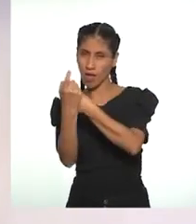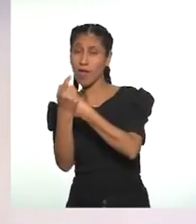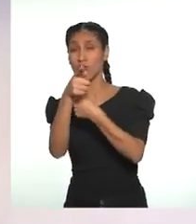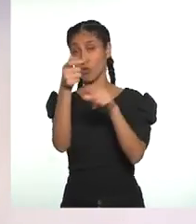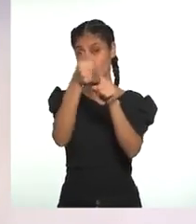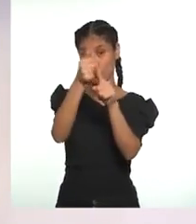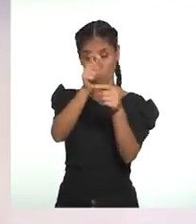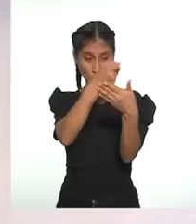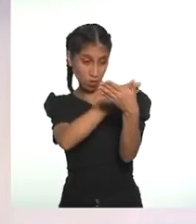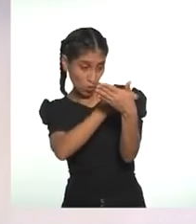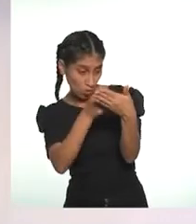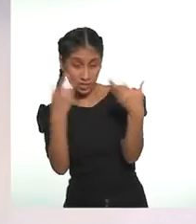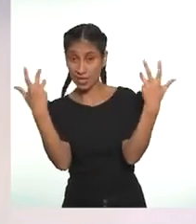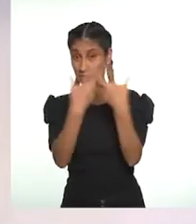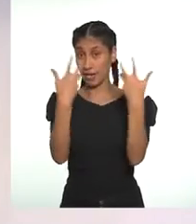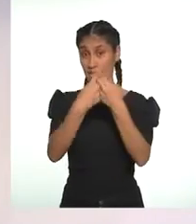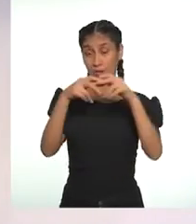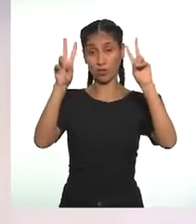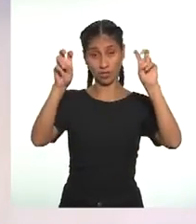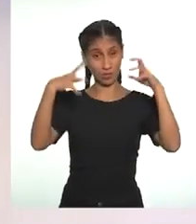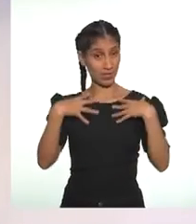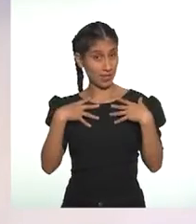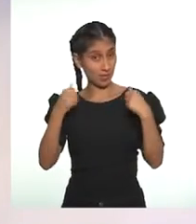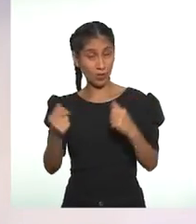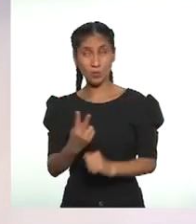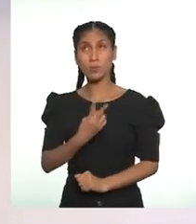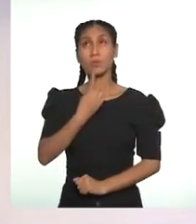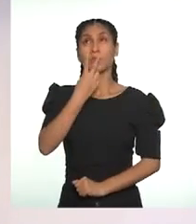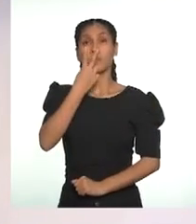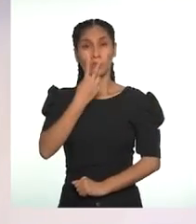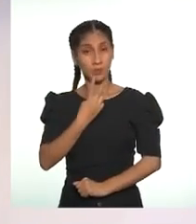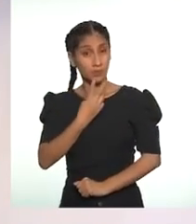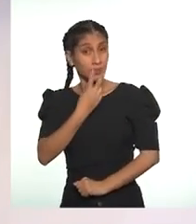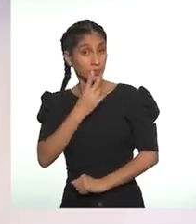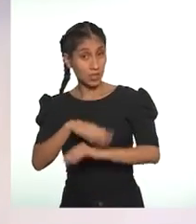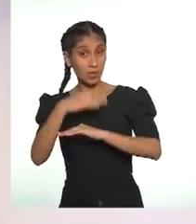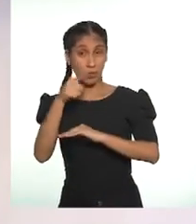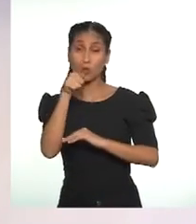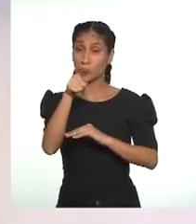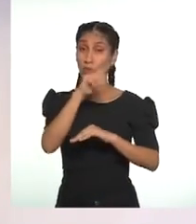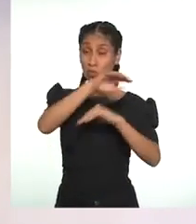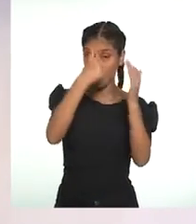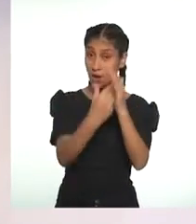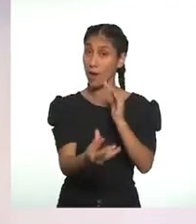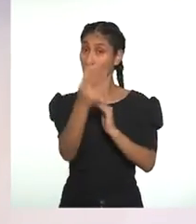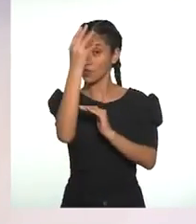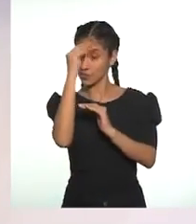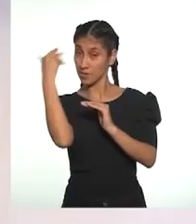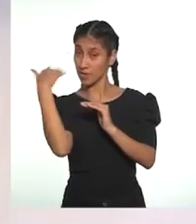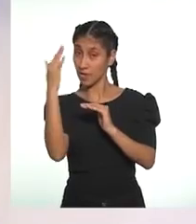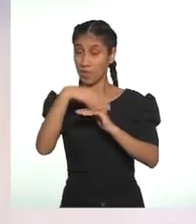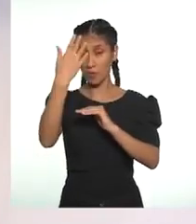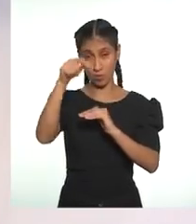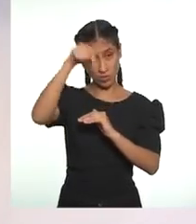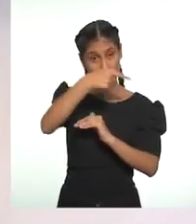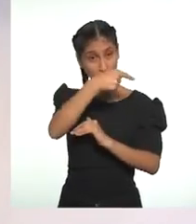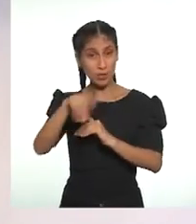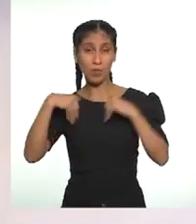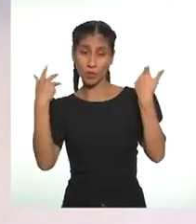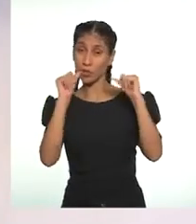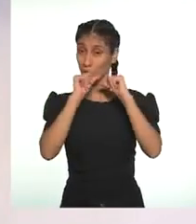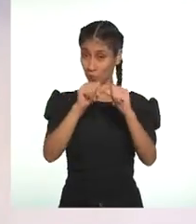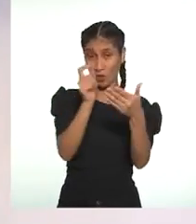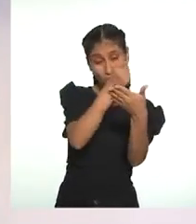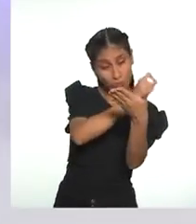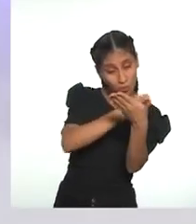las recomendaciones para el cuidado de la salud respiratoria, las cuales puedes redactar a partir de lo aprendido a lo largo de